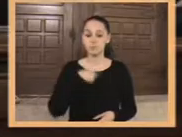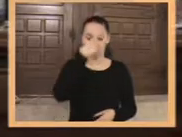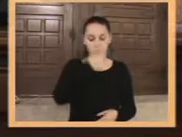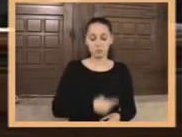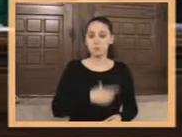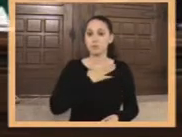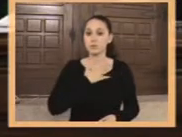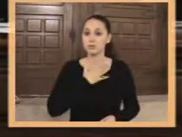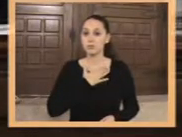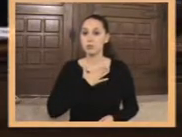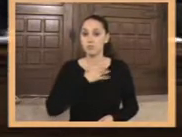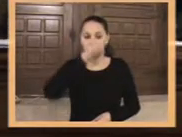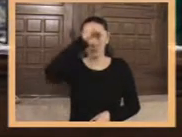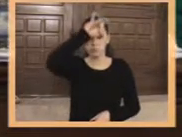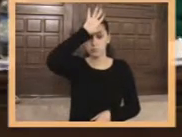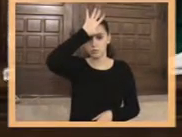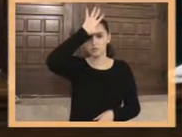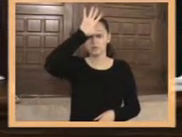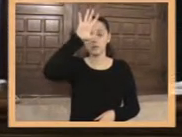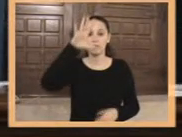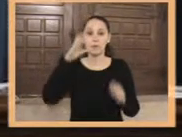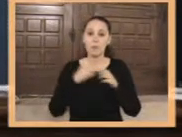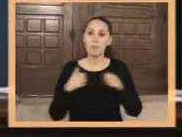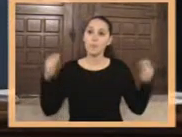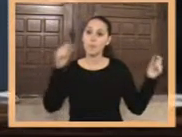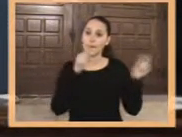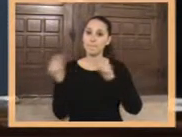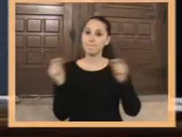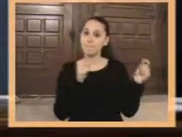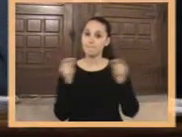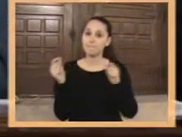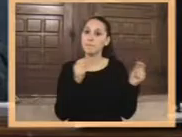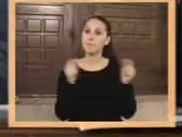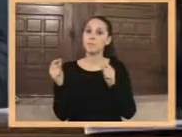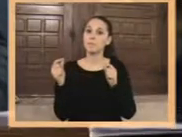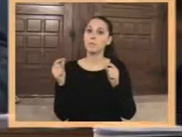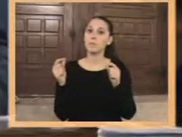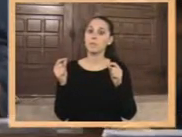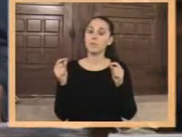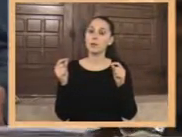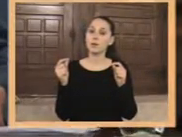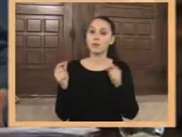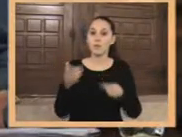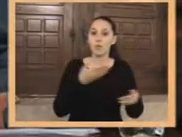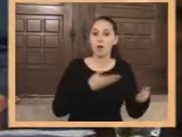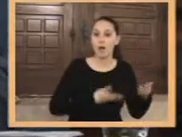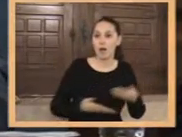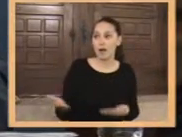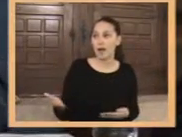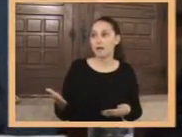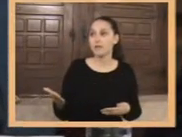sorprende que tengamos que adaptar un pleno cuando tenemos todo el mundo blindado legalmente la